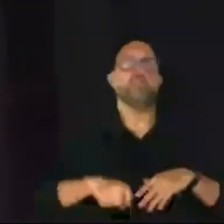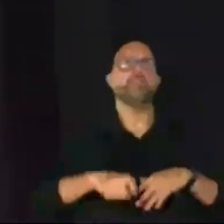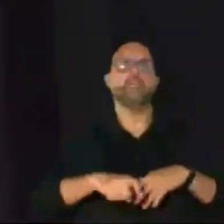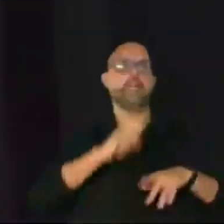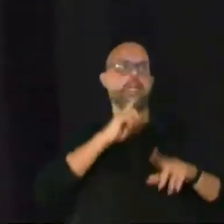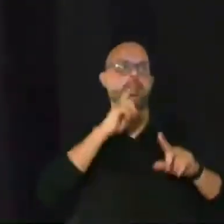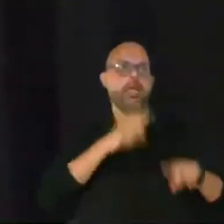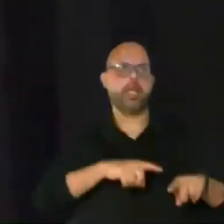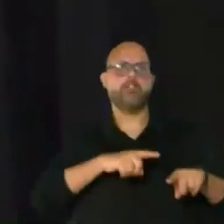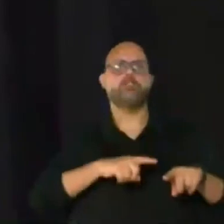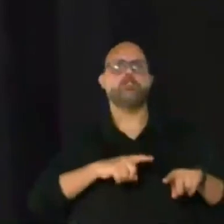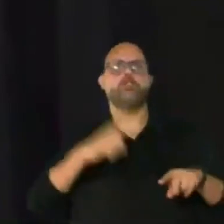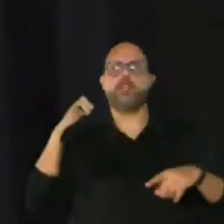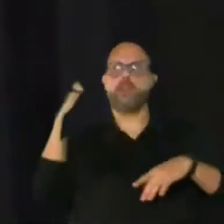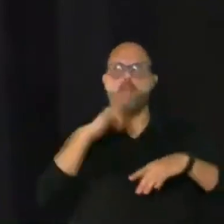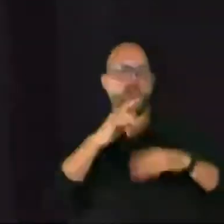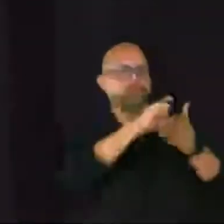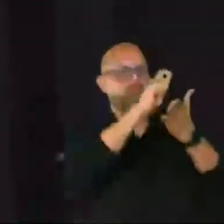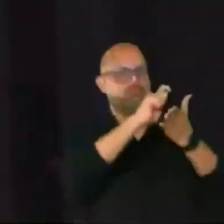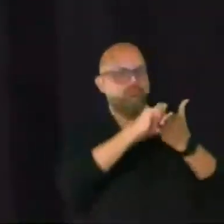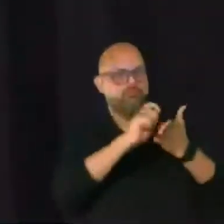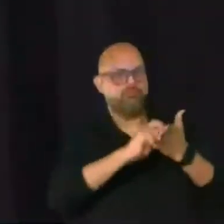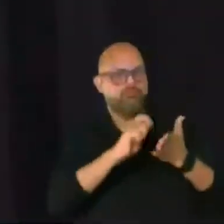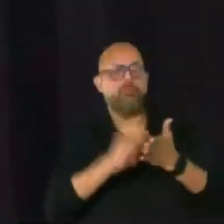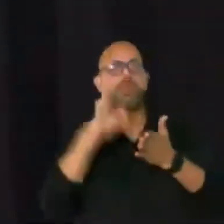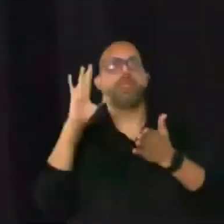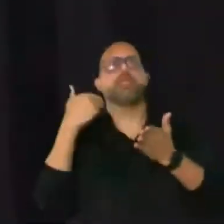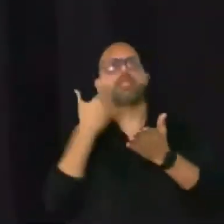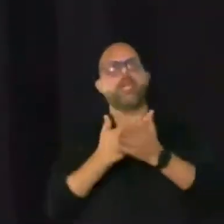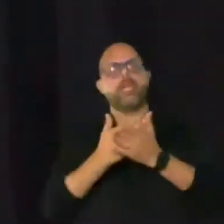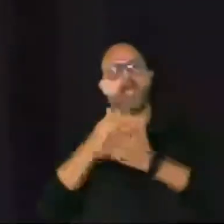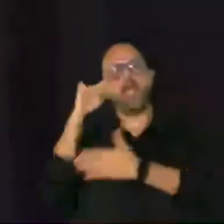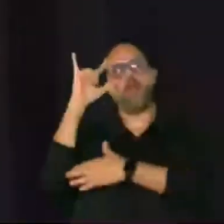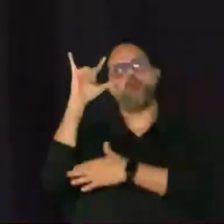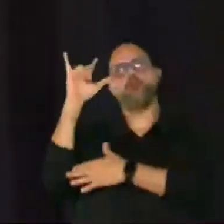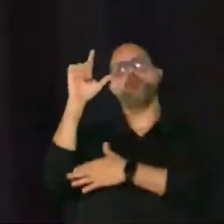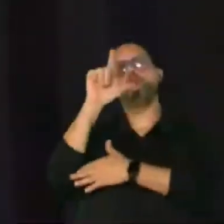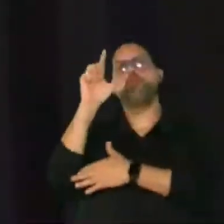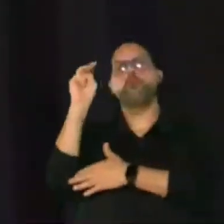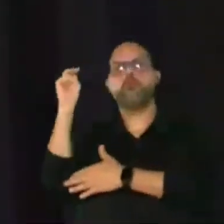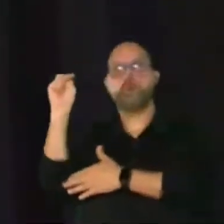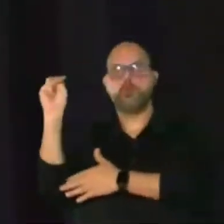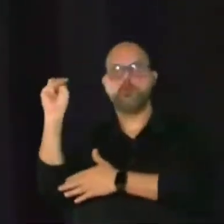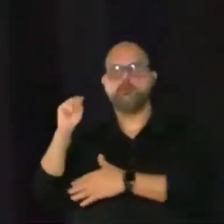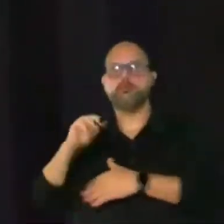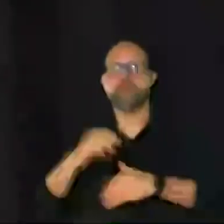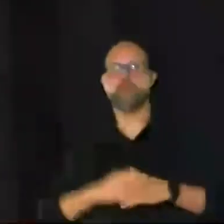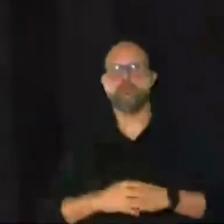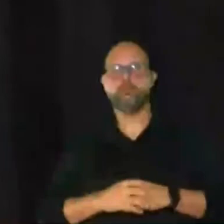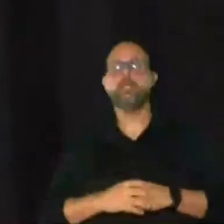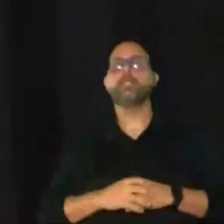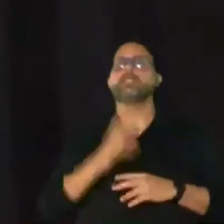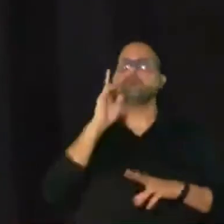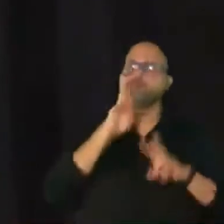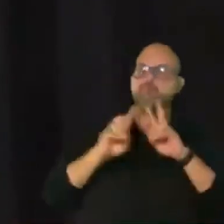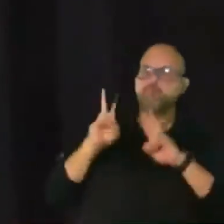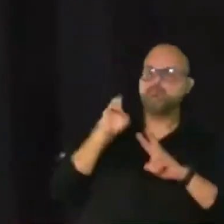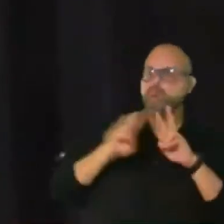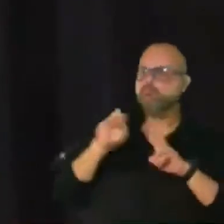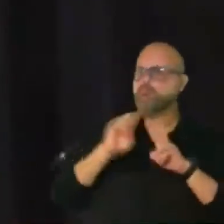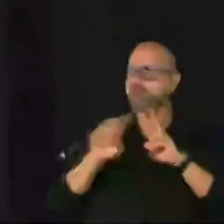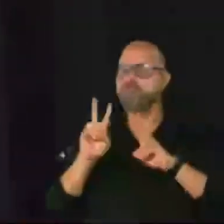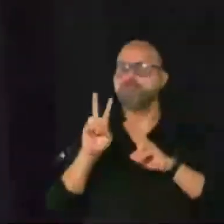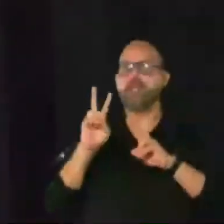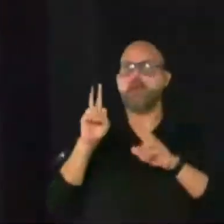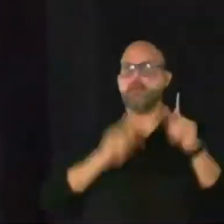lleguen a través del aeropuerto Luis Muñoz Marín. Se revisará el flujo diario de todos estos pasajeros. Se